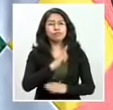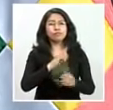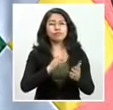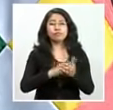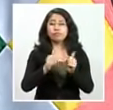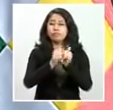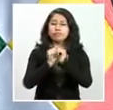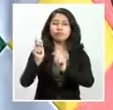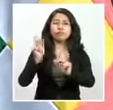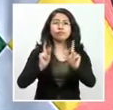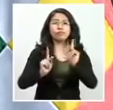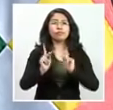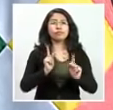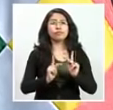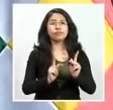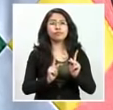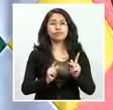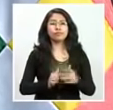el pueblo.